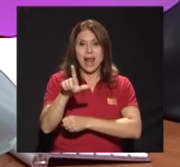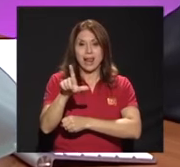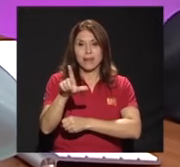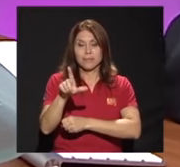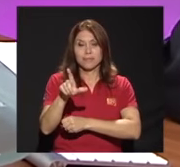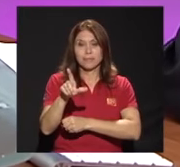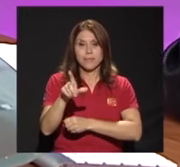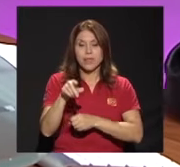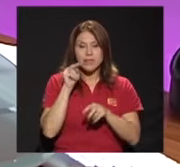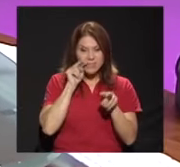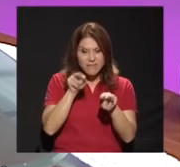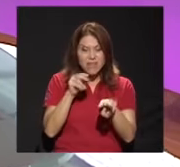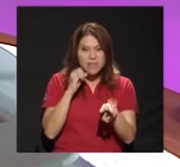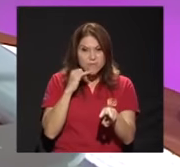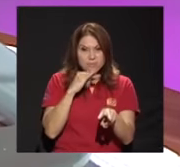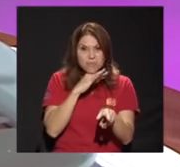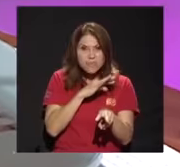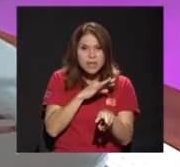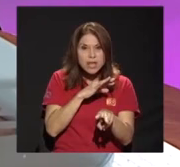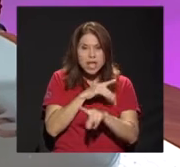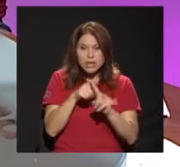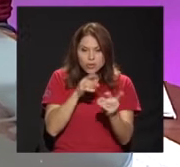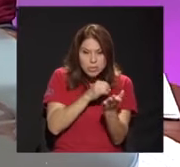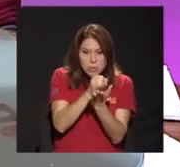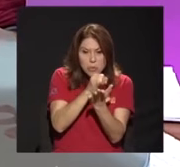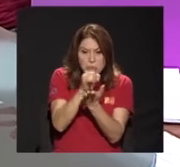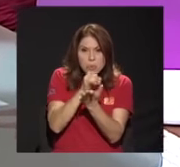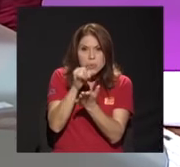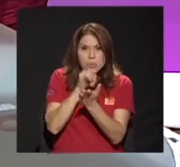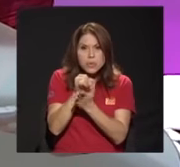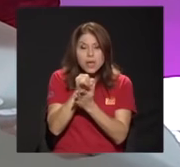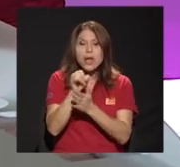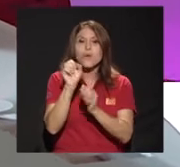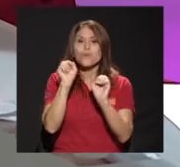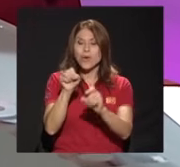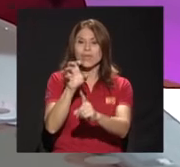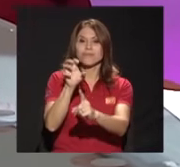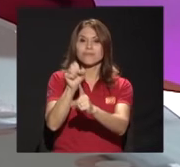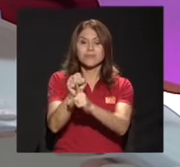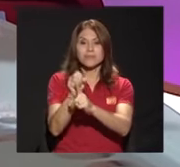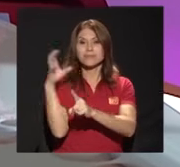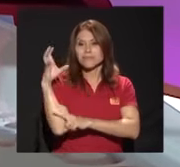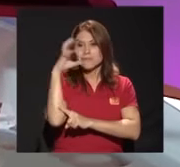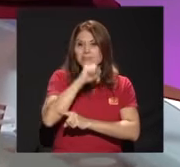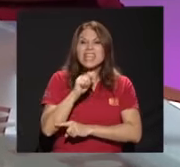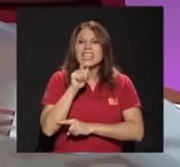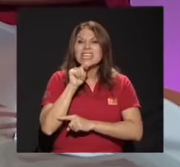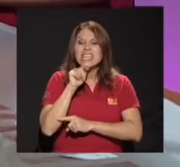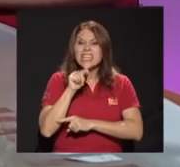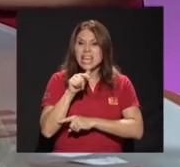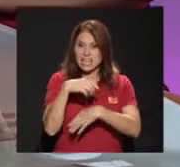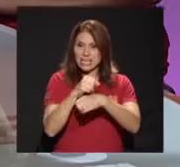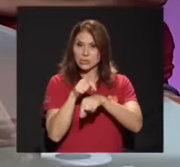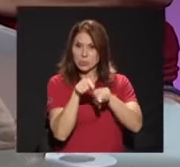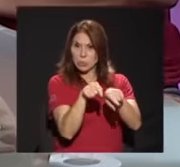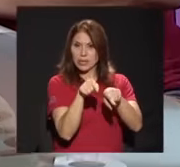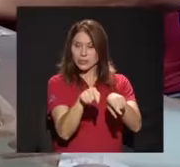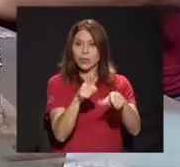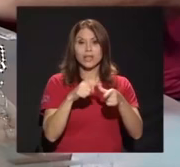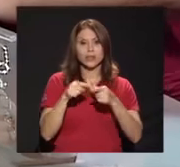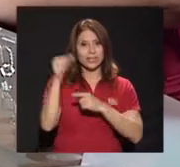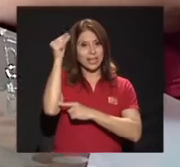y se determina quién es el culpable de esa contaminación, el Estado va a cobrar por esa recuperación. O sea, ¿cuánto va a